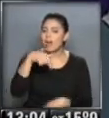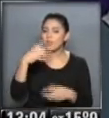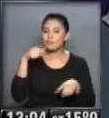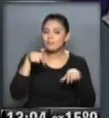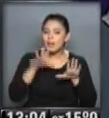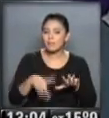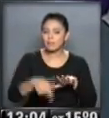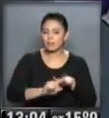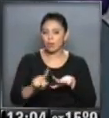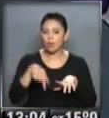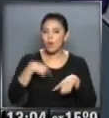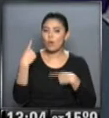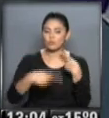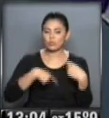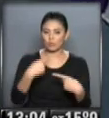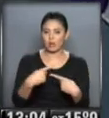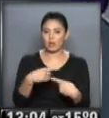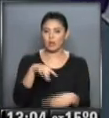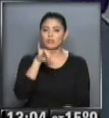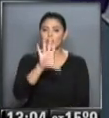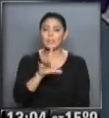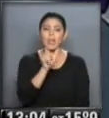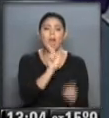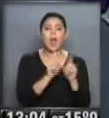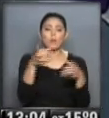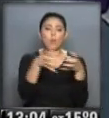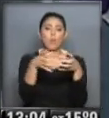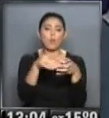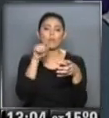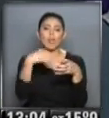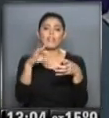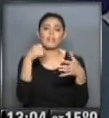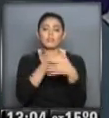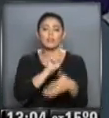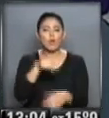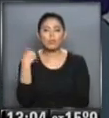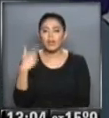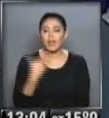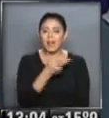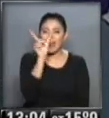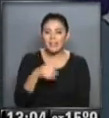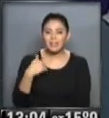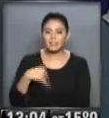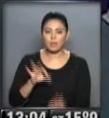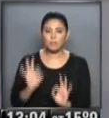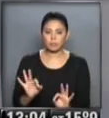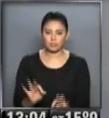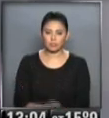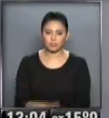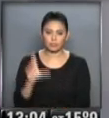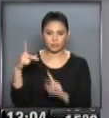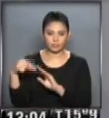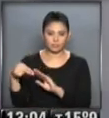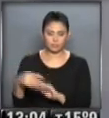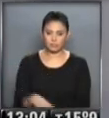esto sigue, esto continúa, y esto no es para pocos, esto es para todo el pueblo argentino y para sentar finalmente las bases.